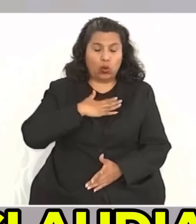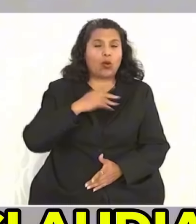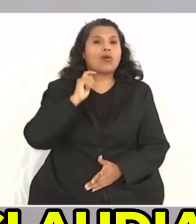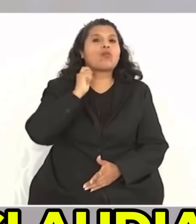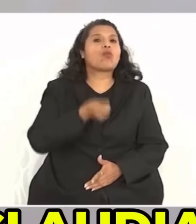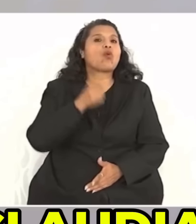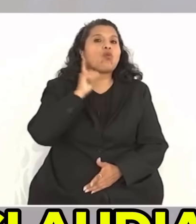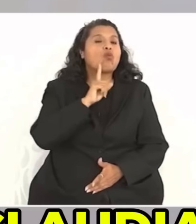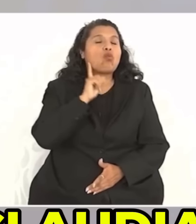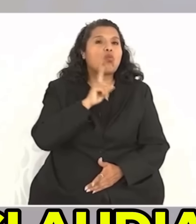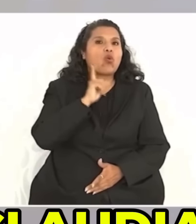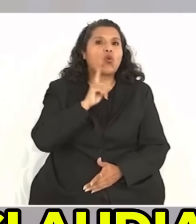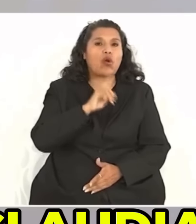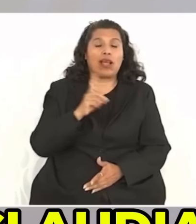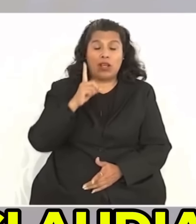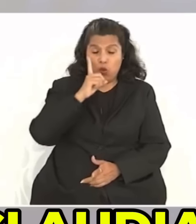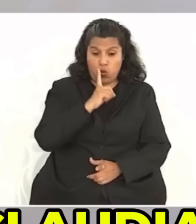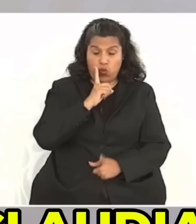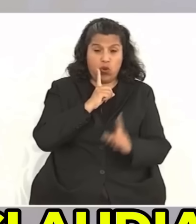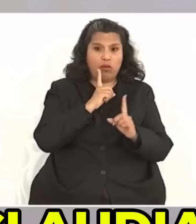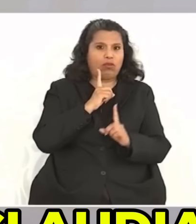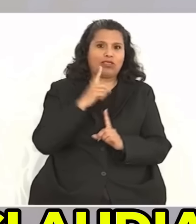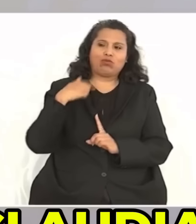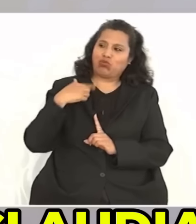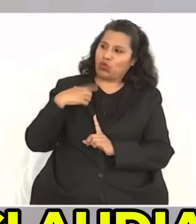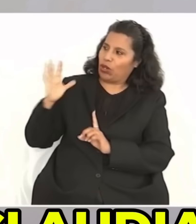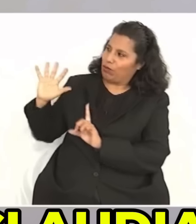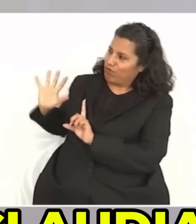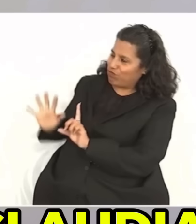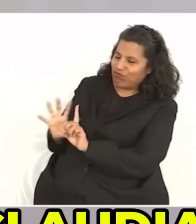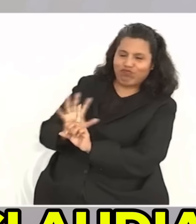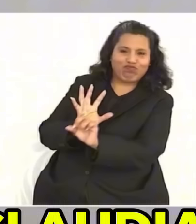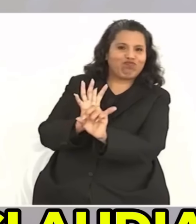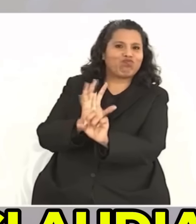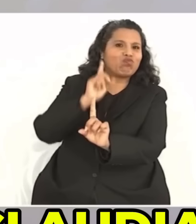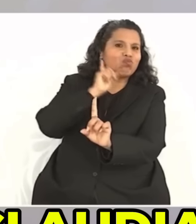presidencia, llegamos todas las mujeres mexicanas.